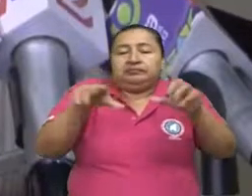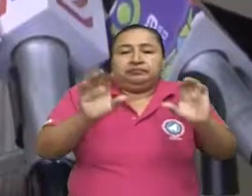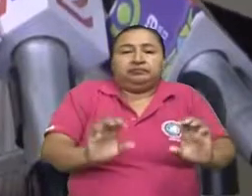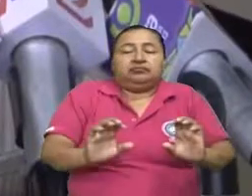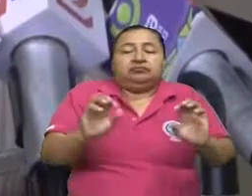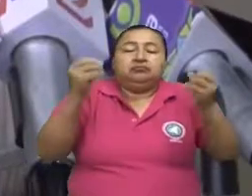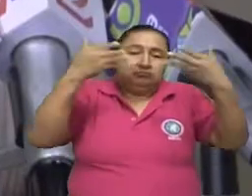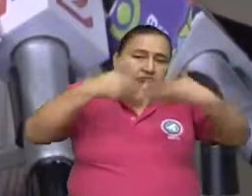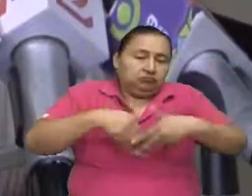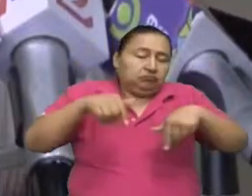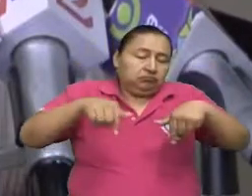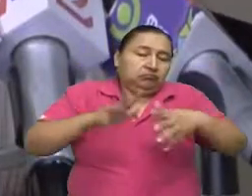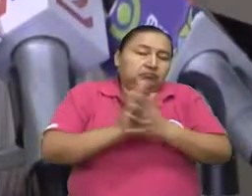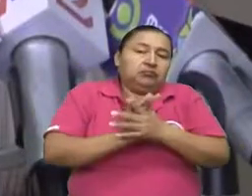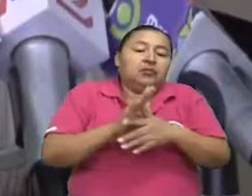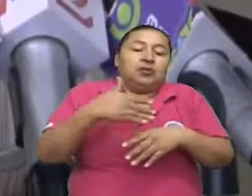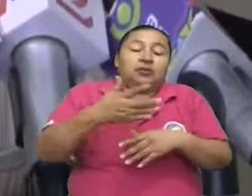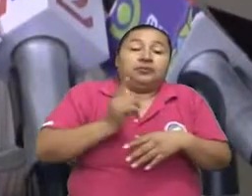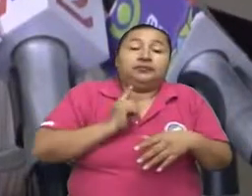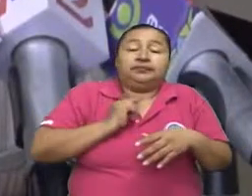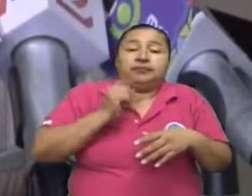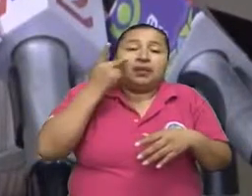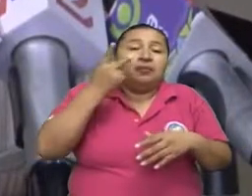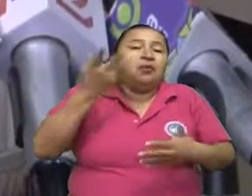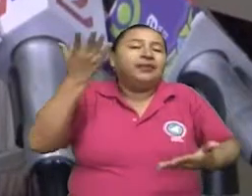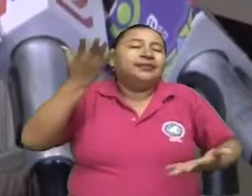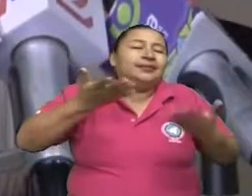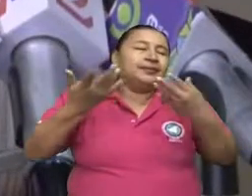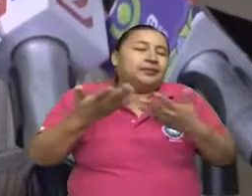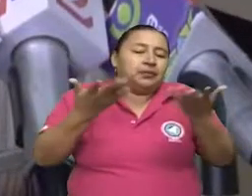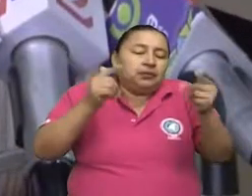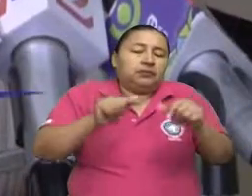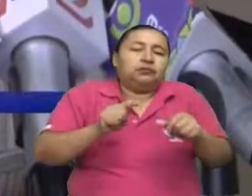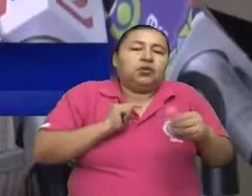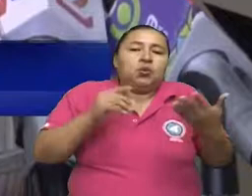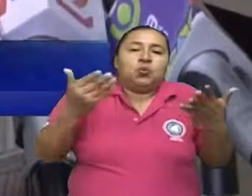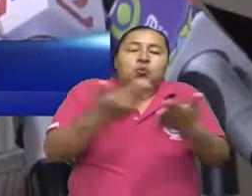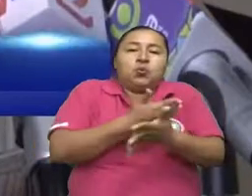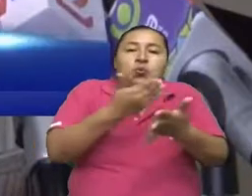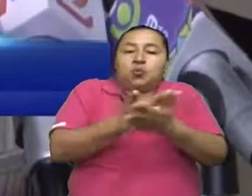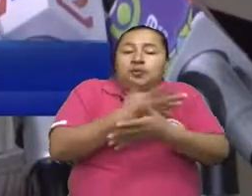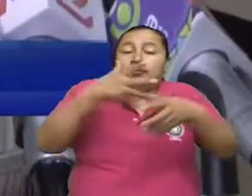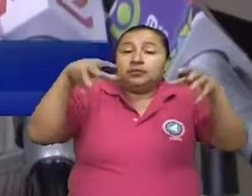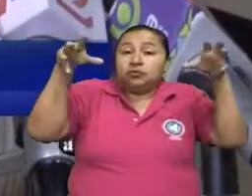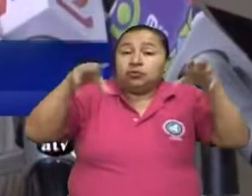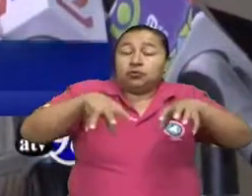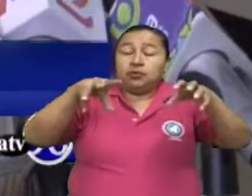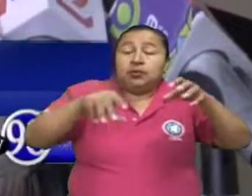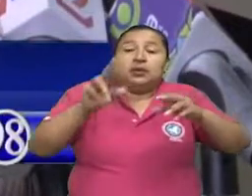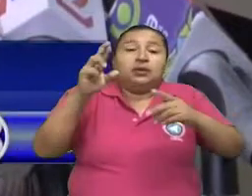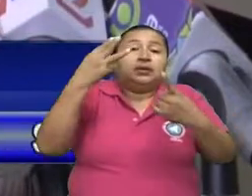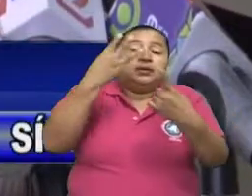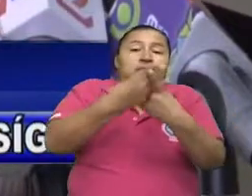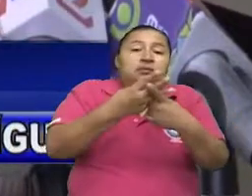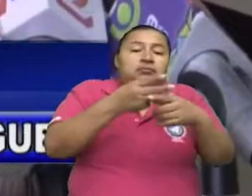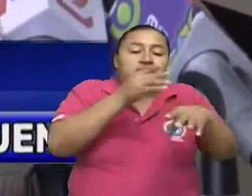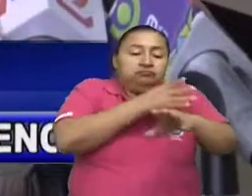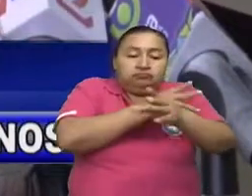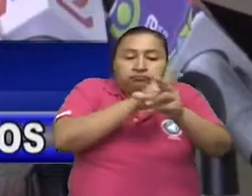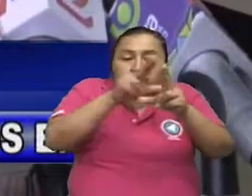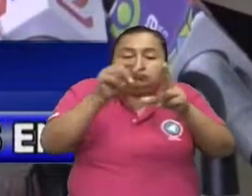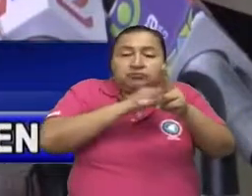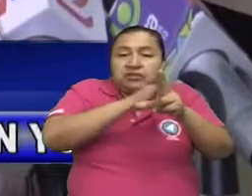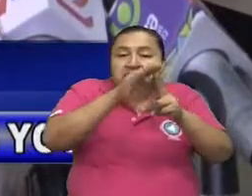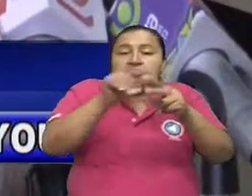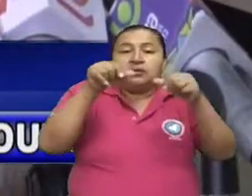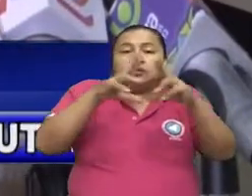esta noche, cuando tendremos posiblemente nuevas lluvias sobre las regiones del Pacífico nicaragüense y